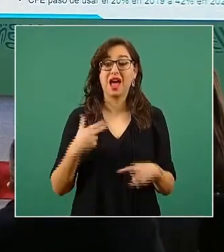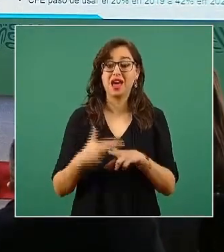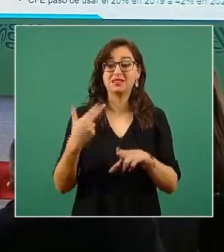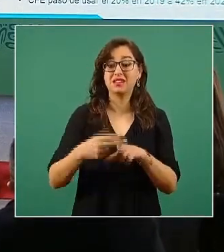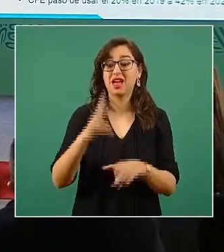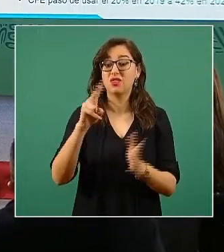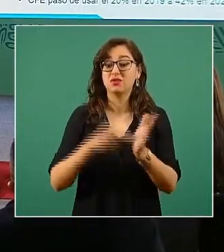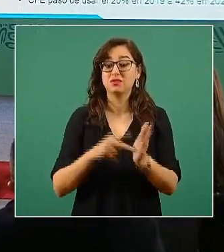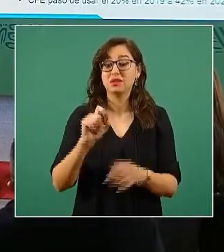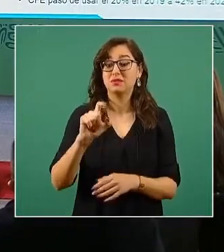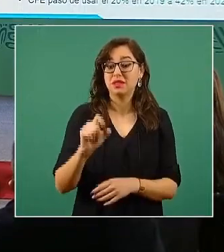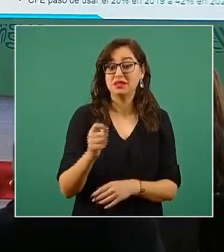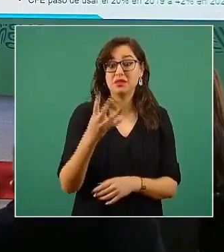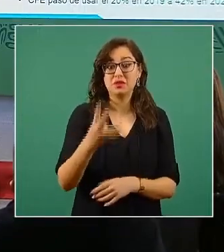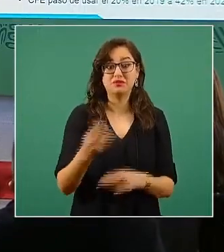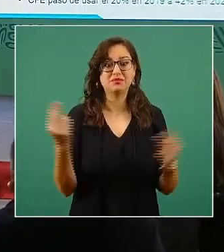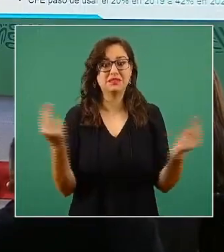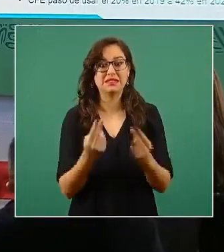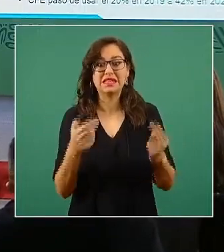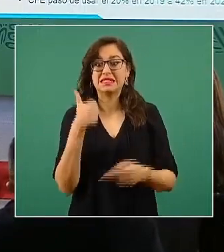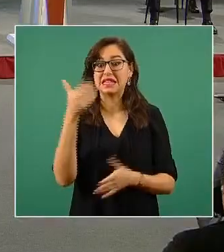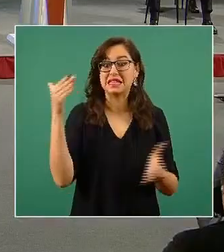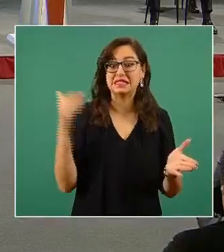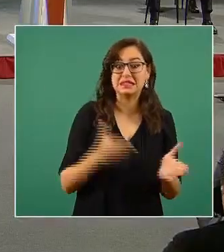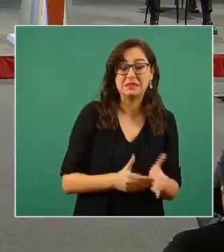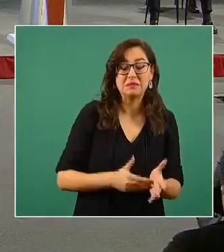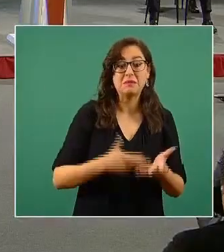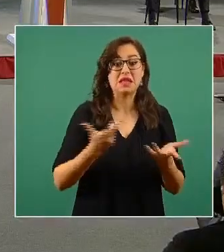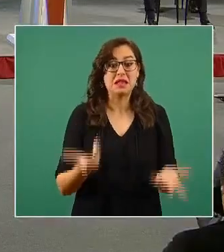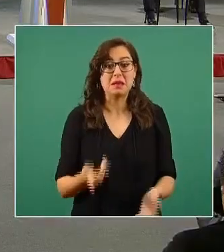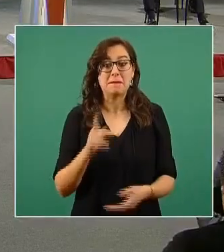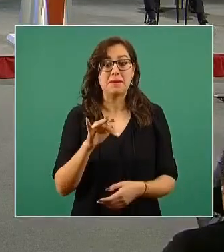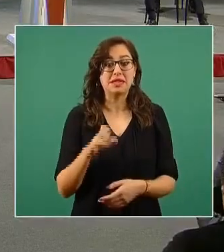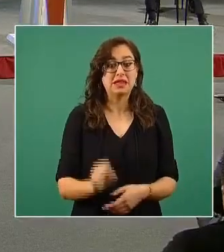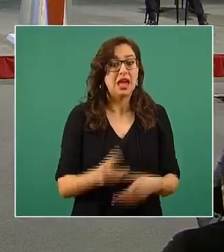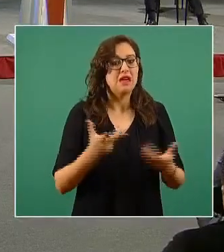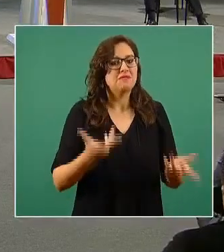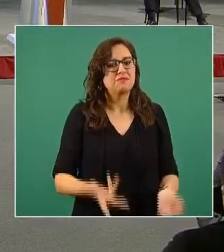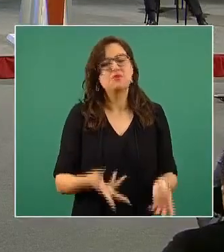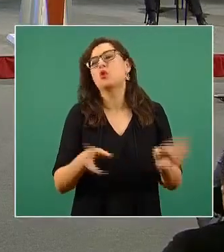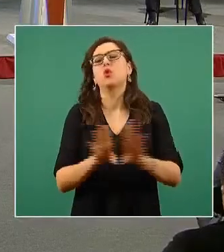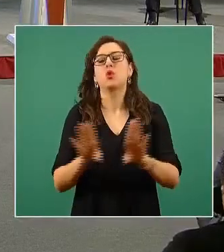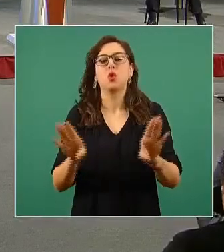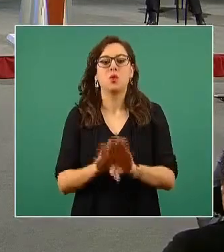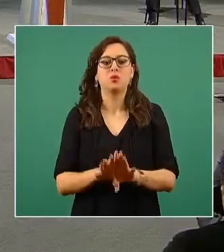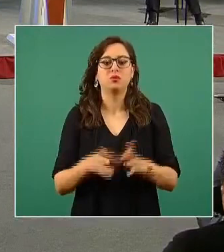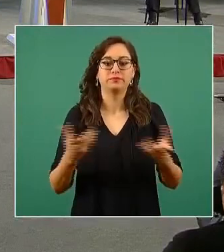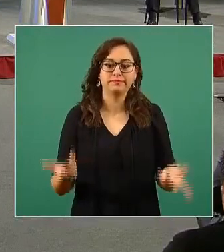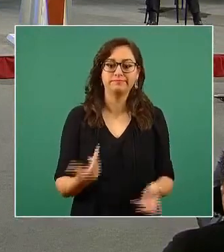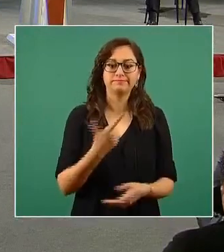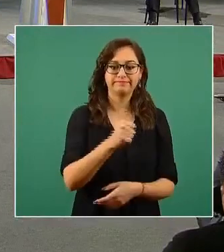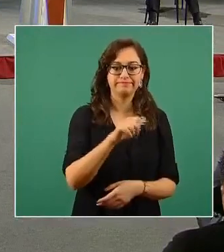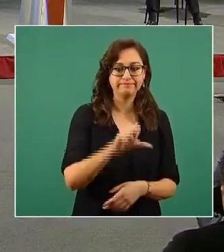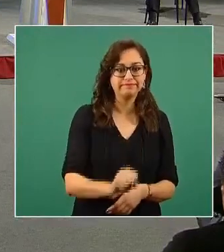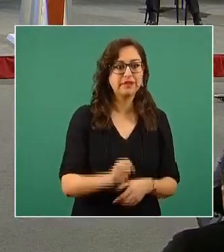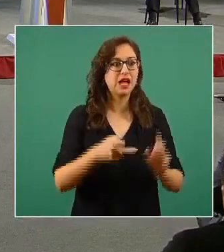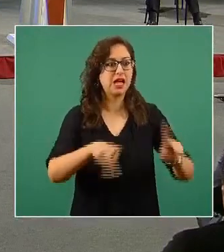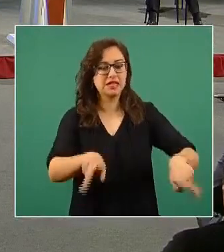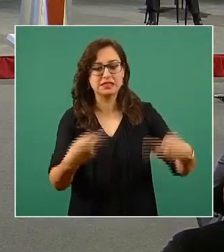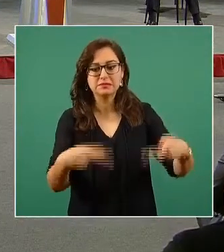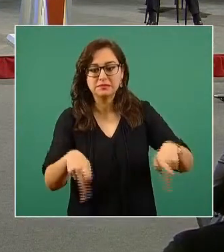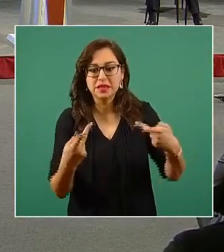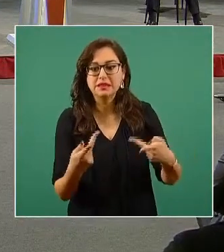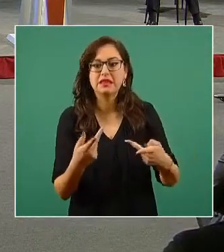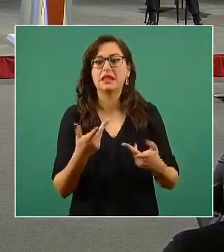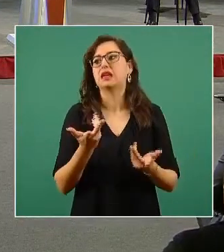diarios. ¿Qué ha hecho esta presente administración? Pues vender transporte de gas, vender gas en los Estados Unidos,